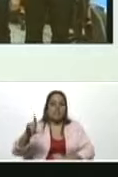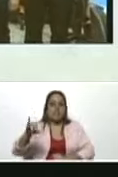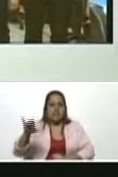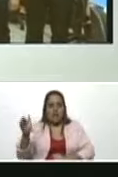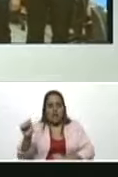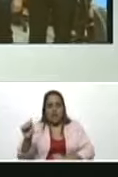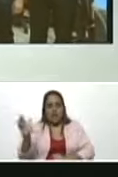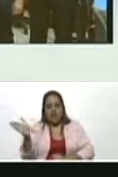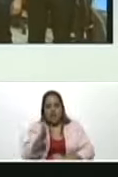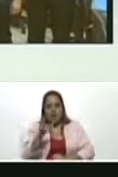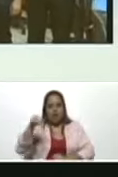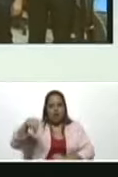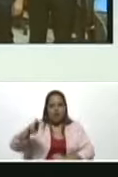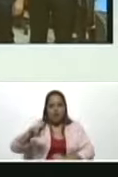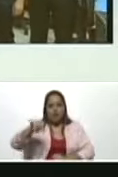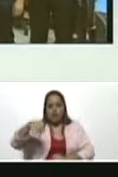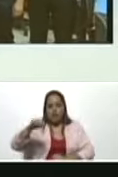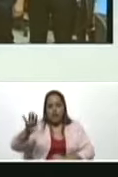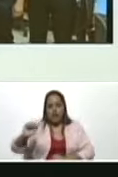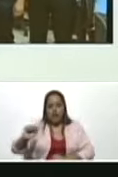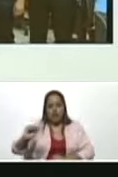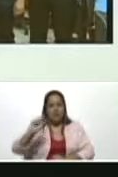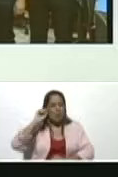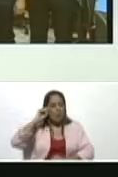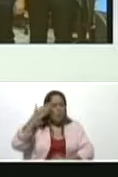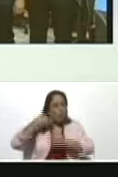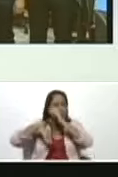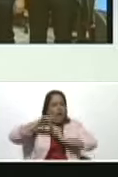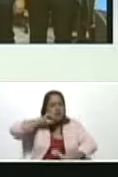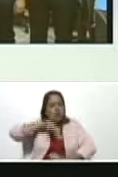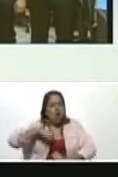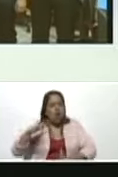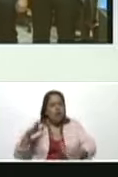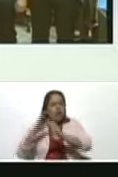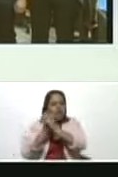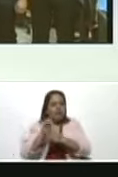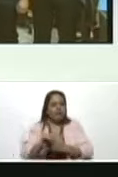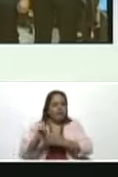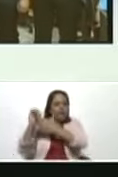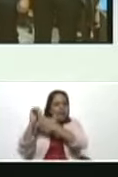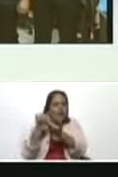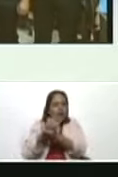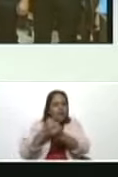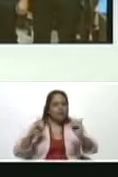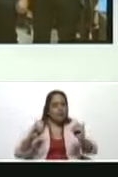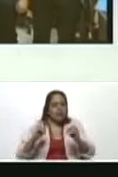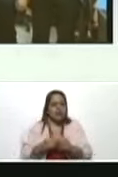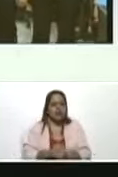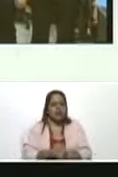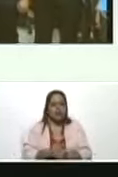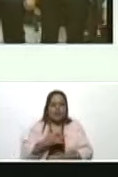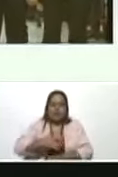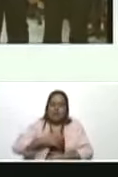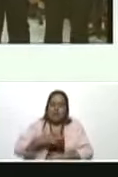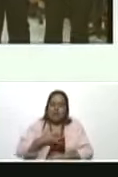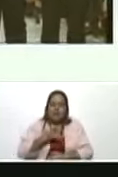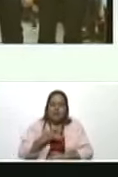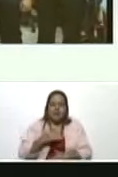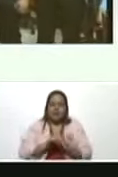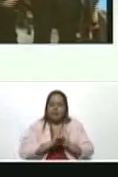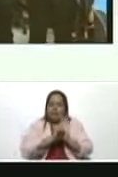uno piensa en esos héroes, esas heroínas de nuestro pasado glorioso, uno se siente